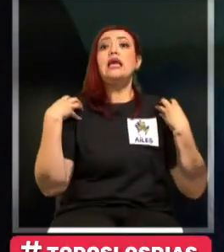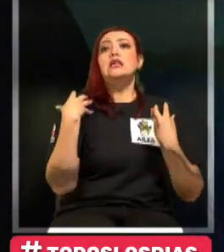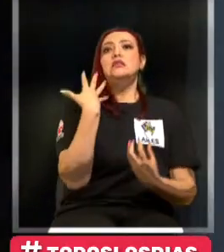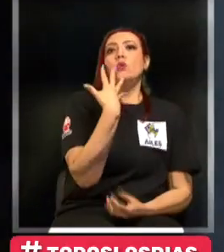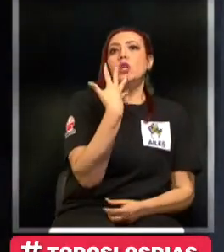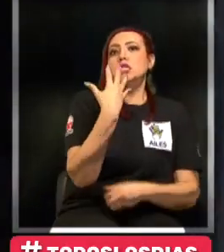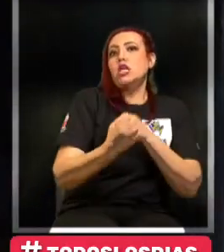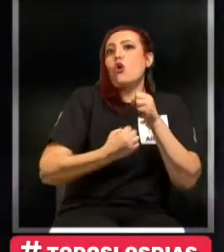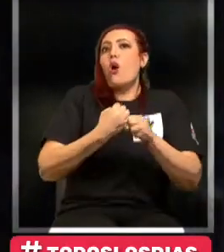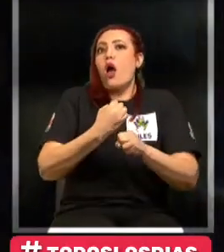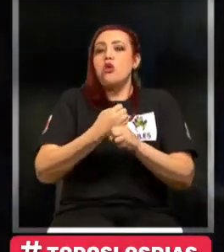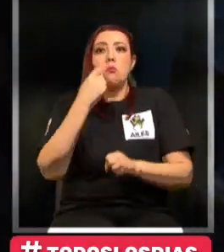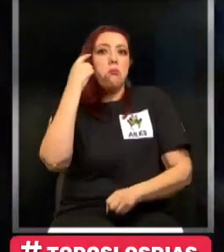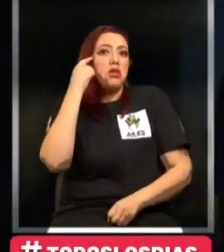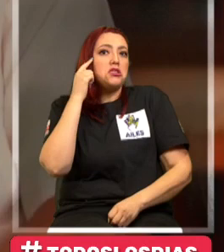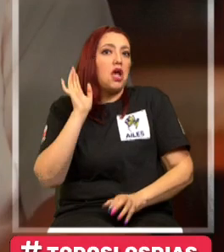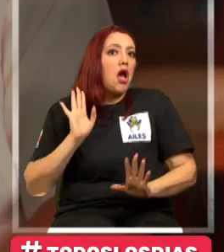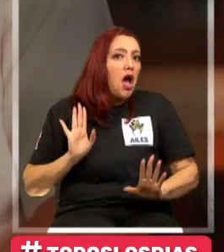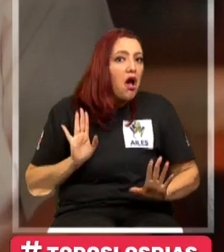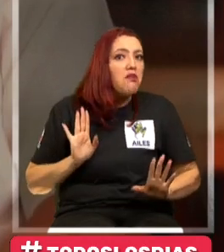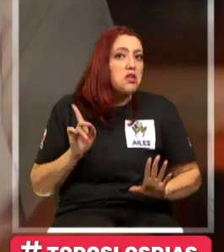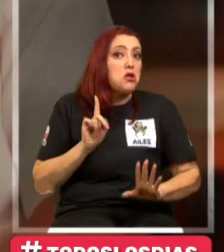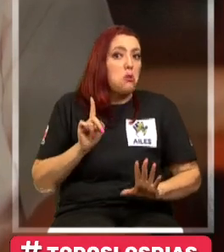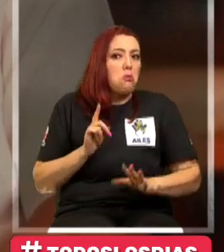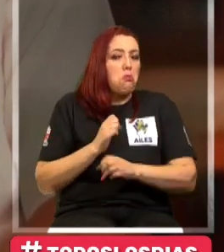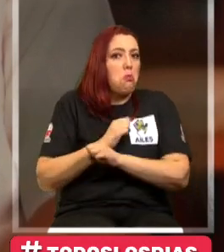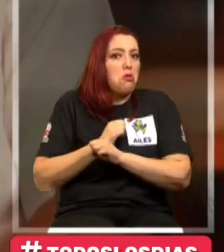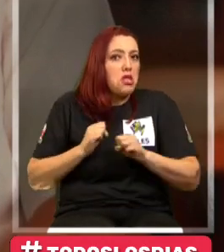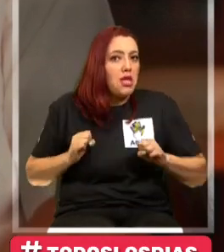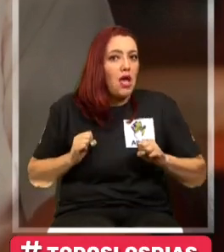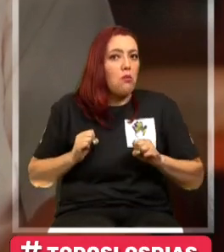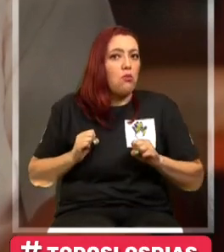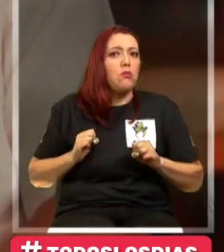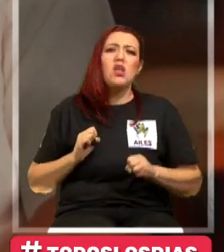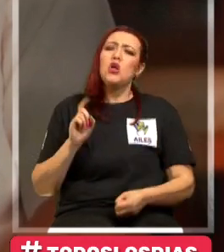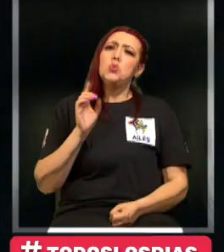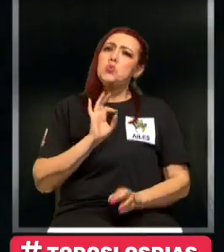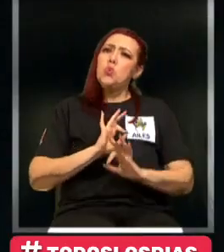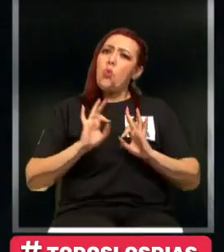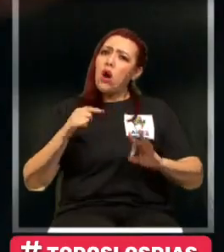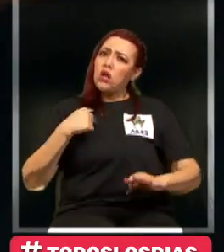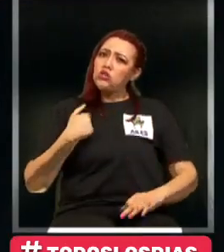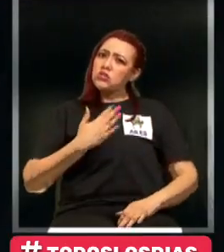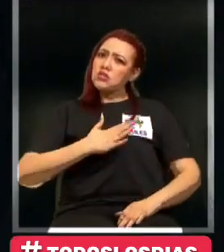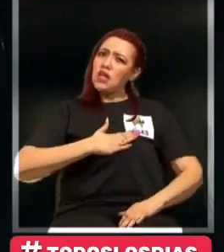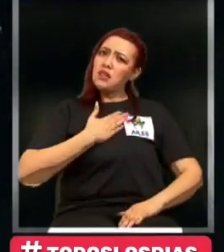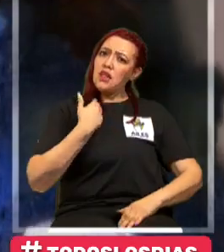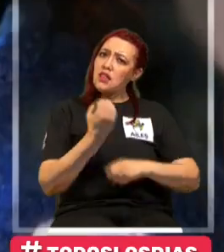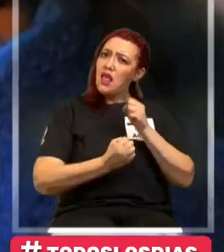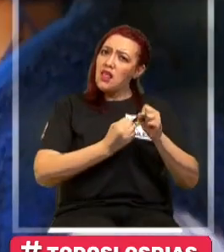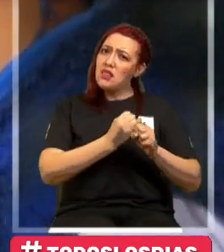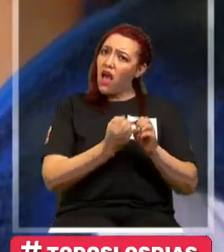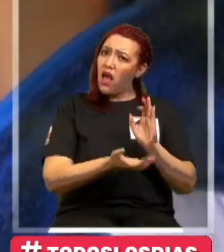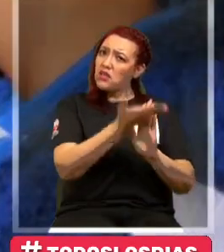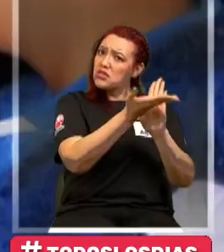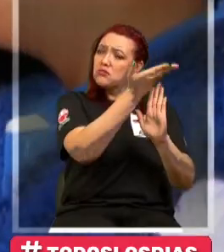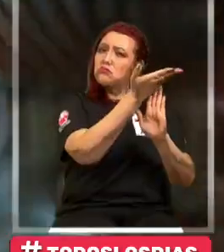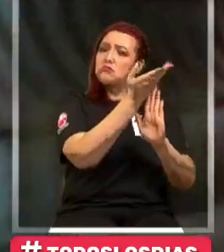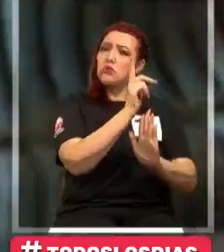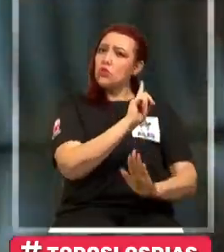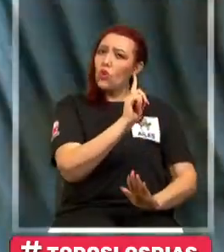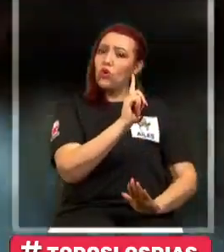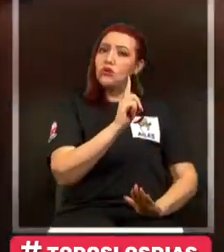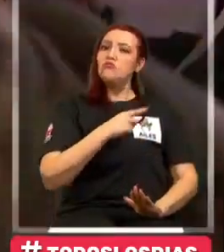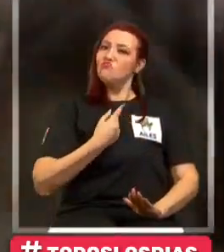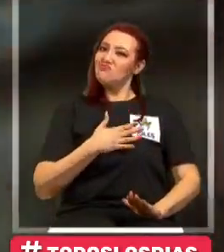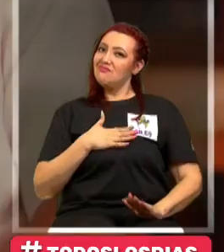años no lo iban a entregar a David. Claro. Yo nunca me sentí de esa edad y por eso yo me sentía con ganas